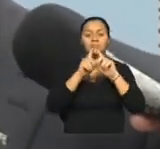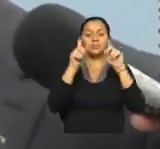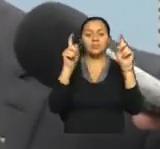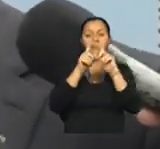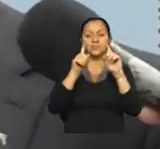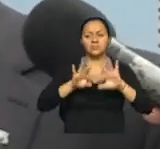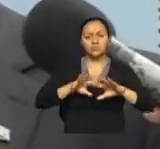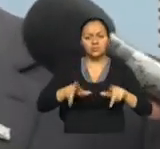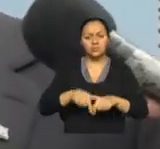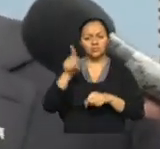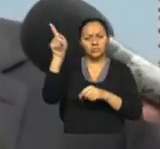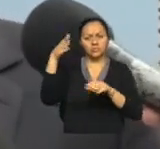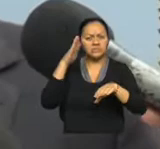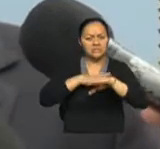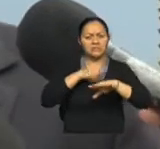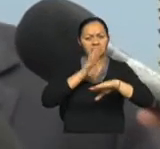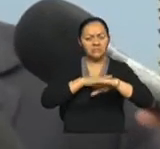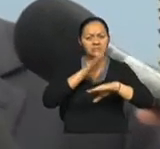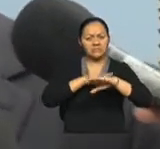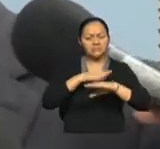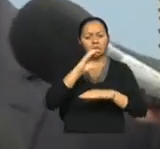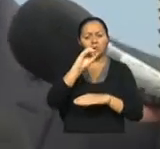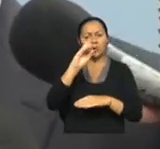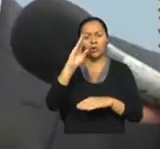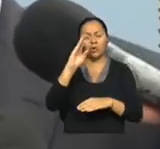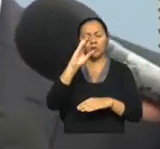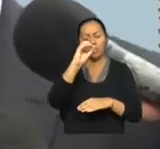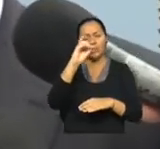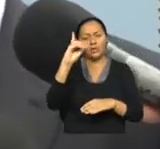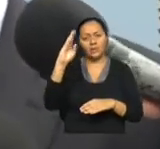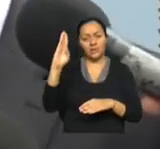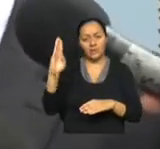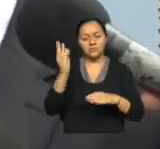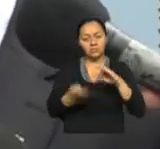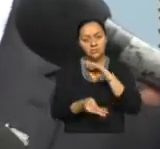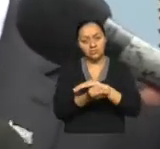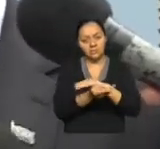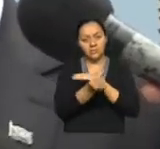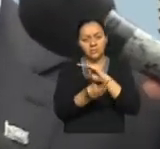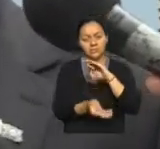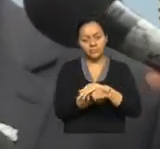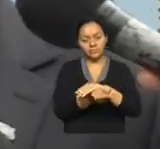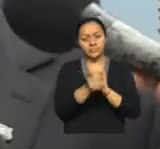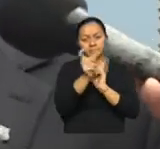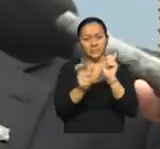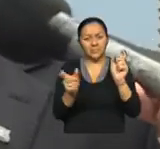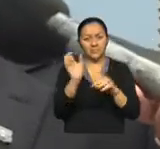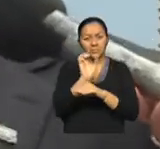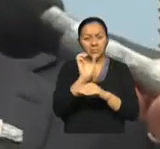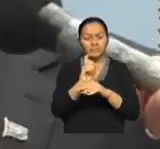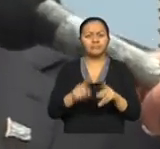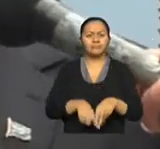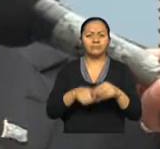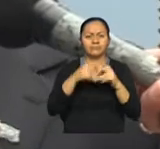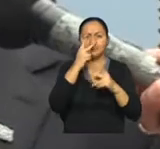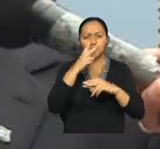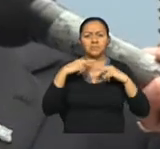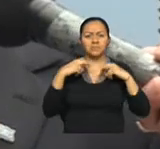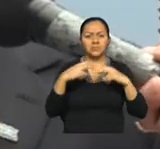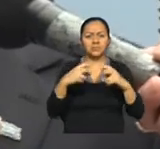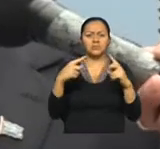corrupta y corruptora como Odebrecht, de que se habían entregado sobornos a personas ecuatorianas, comenzamos a